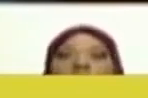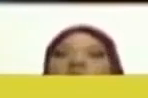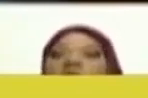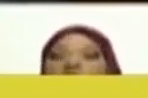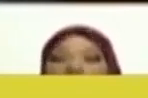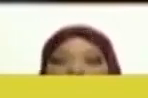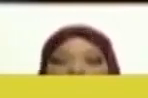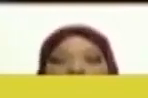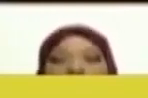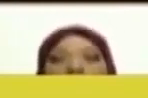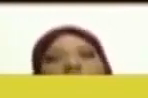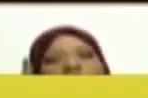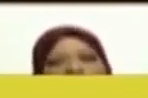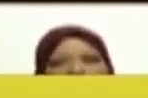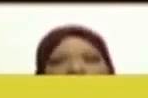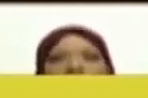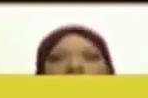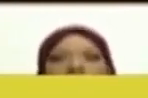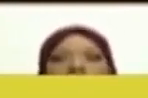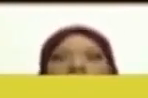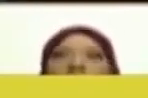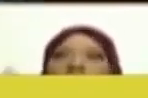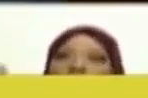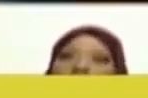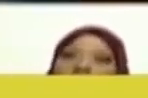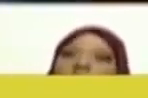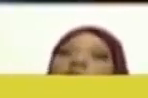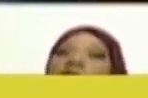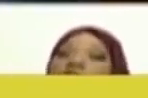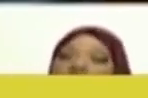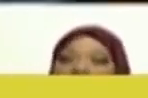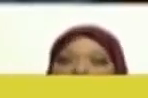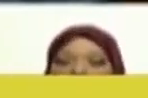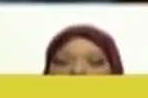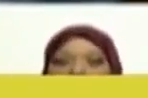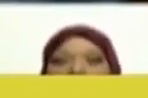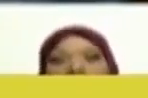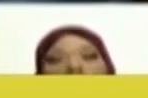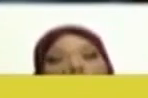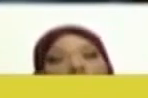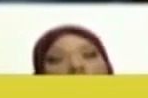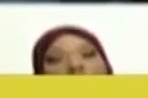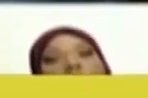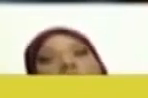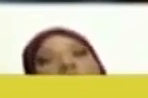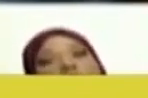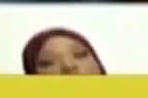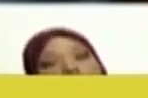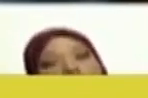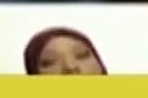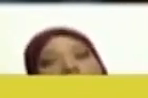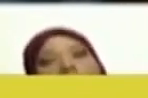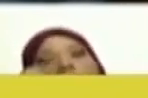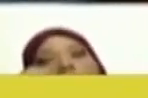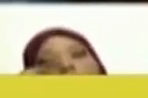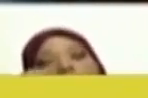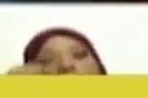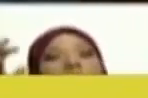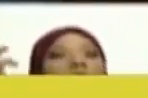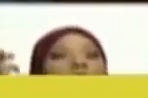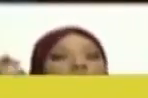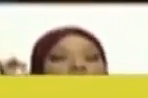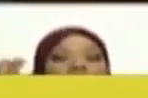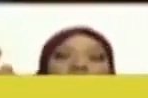historia y también es registro de la historia. Es registro de la obra de hombres y